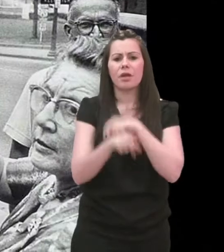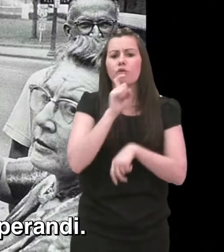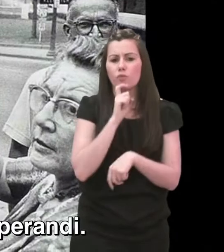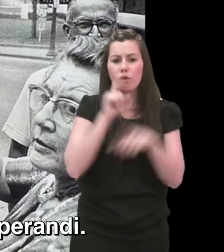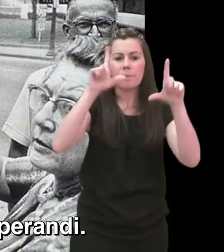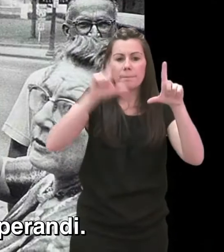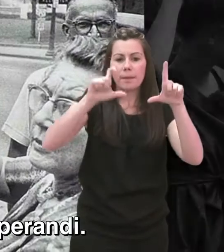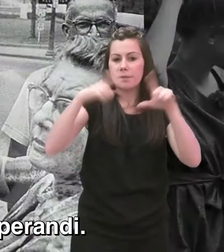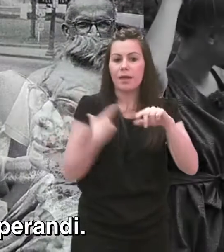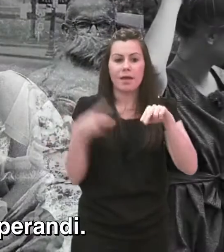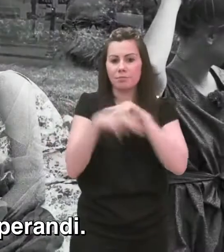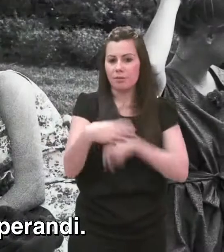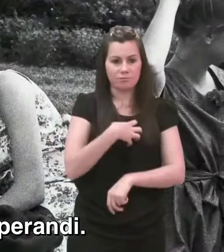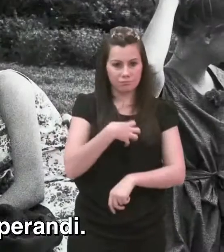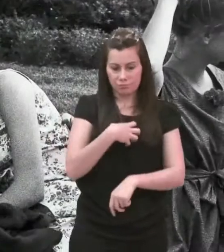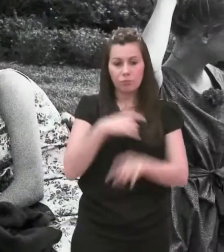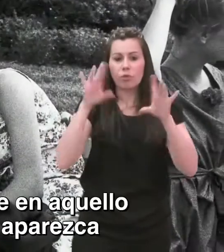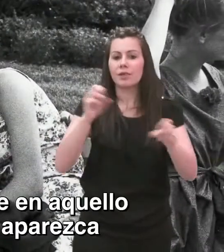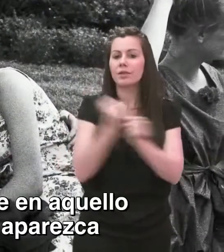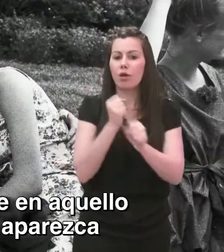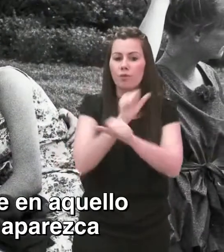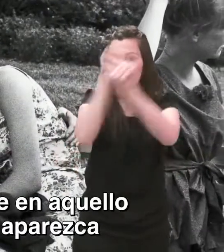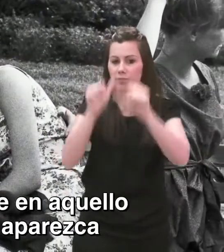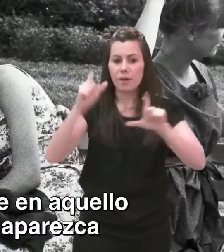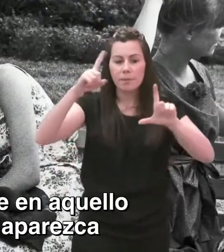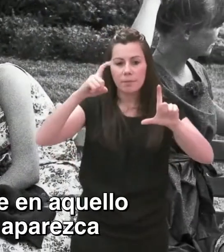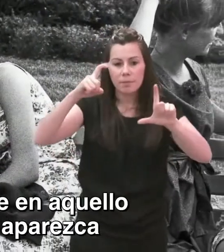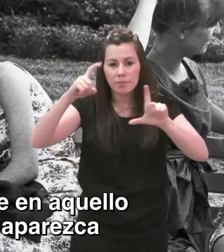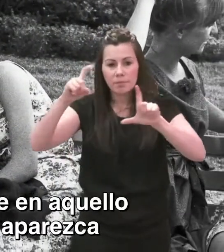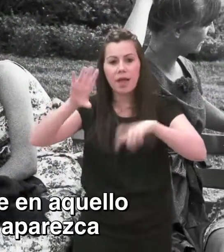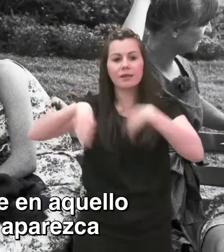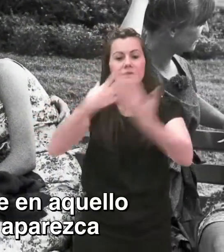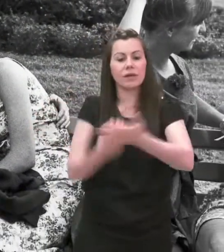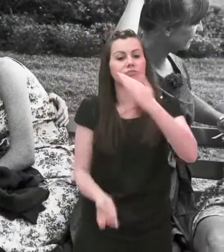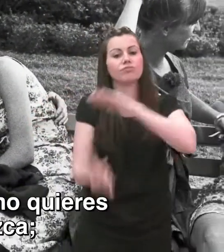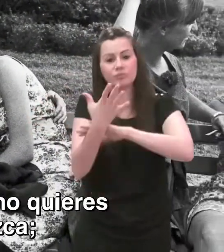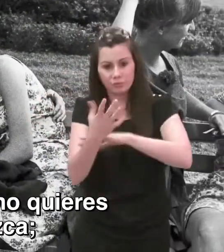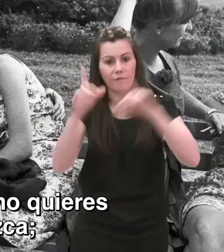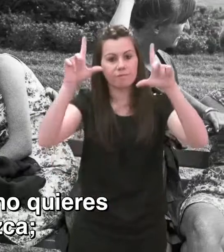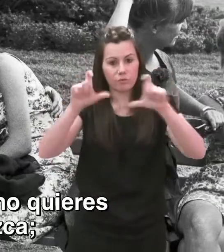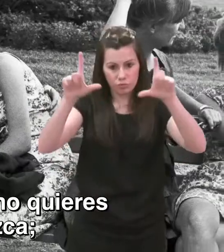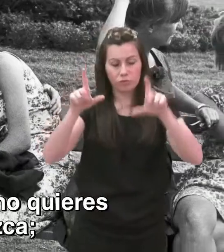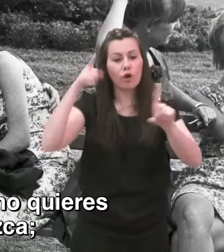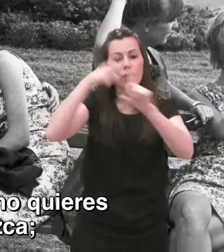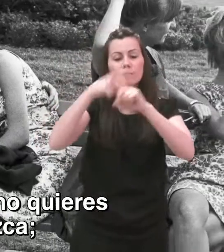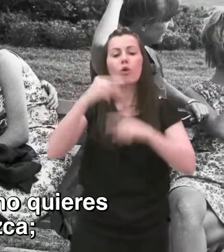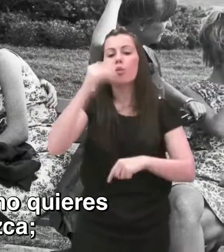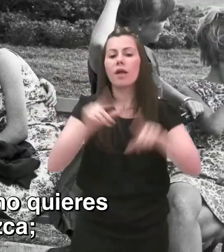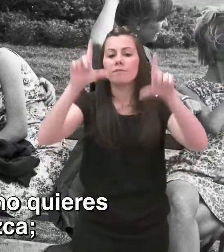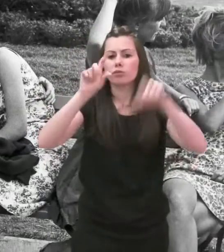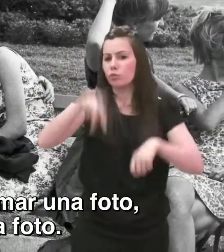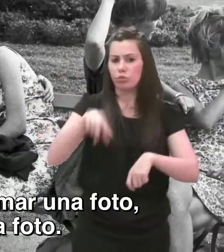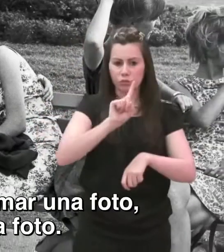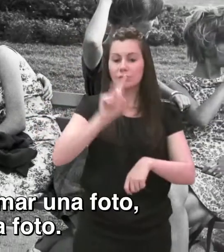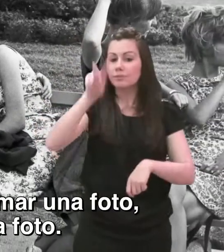vez? Es un modus operandi. Centras el encuadre en aquello que quieres que aparezca y no tanto en cómo quieres que